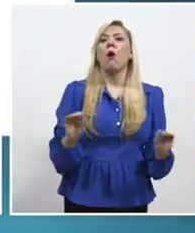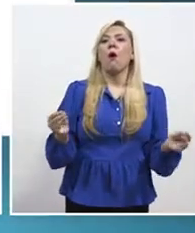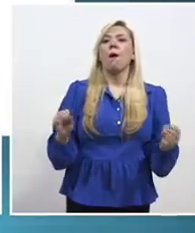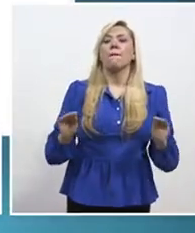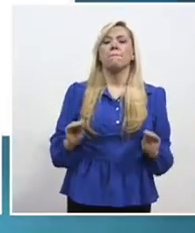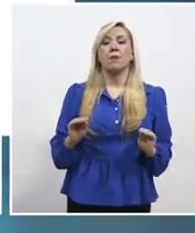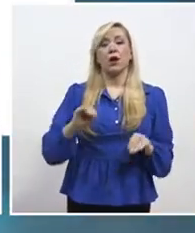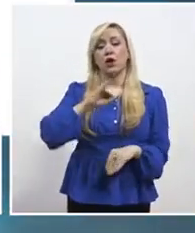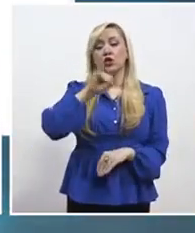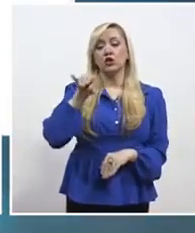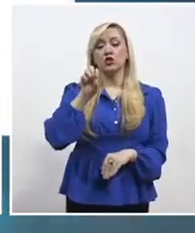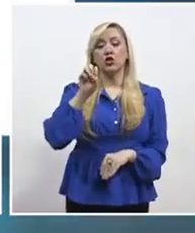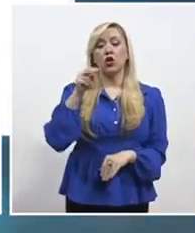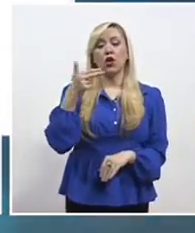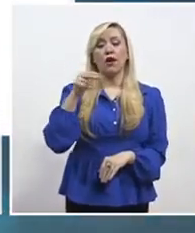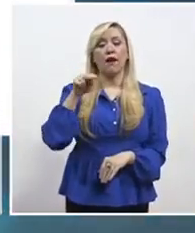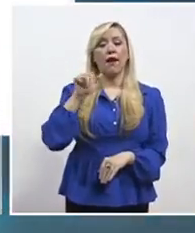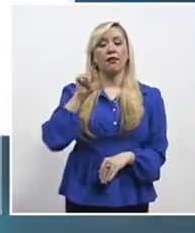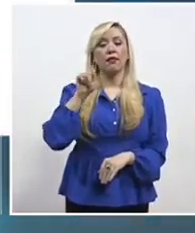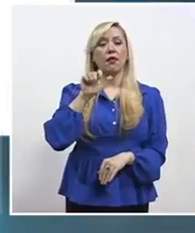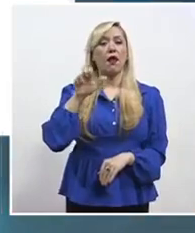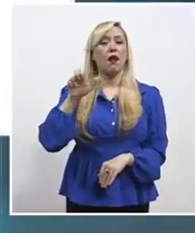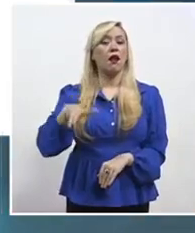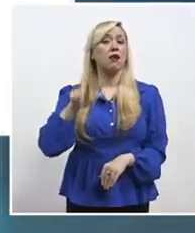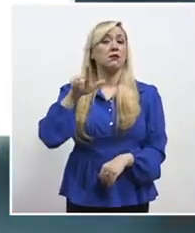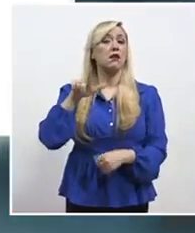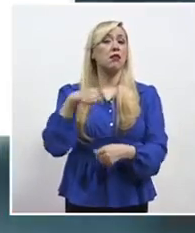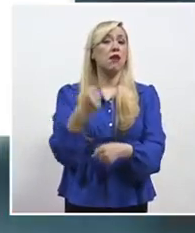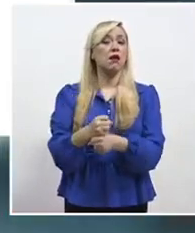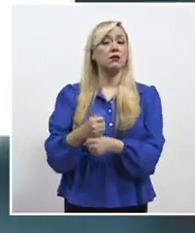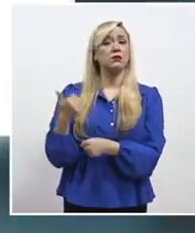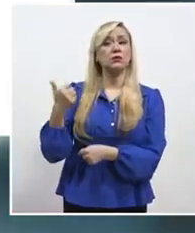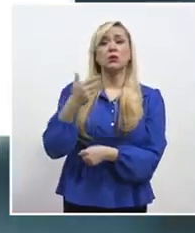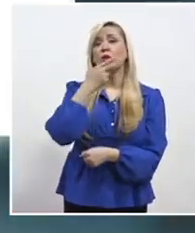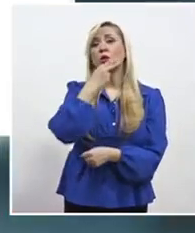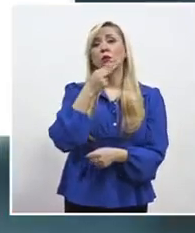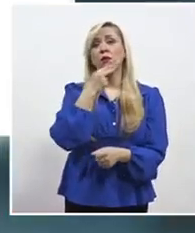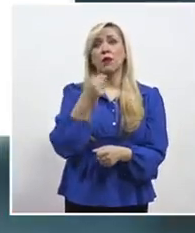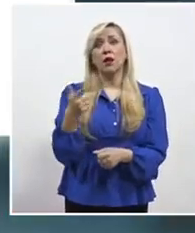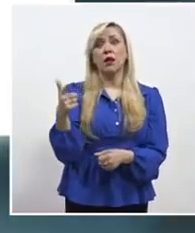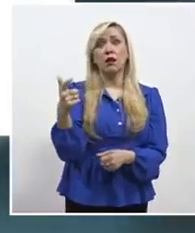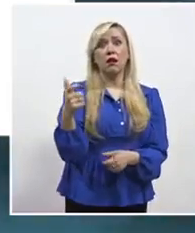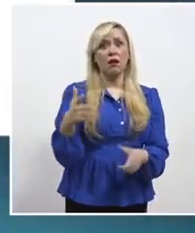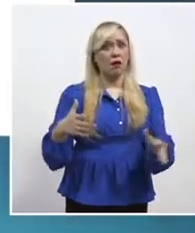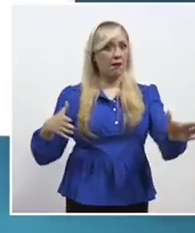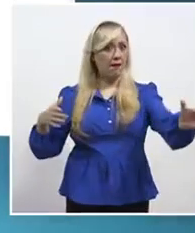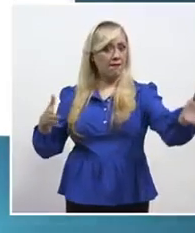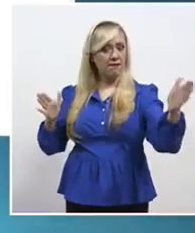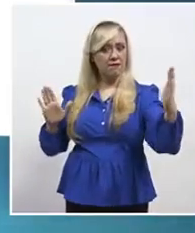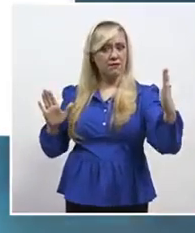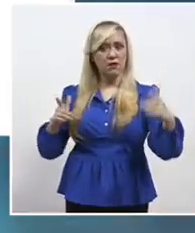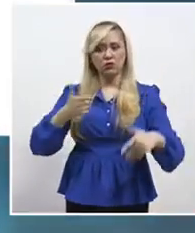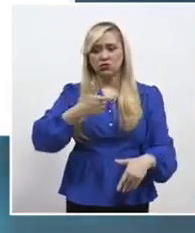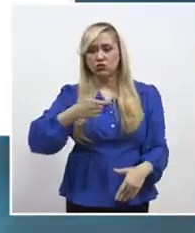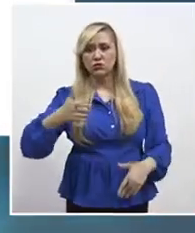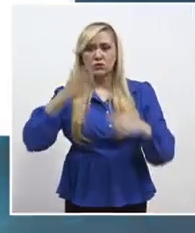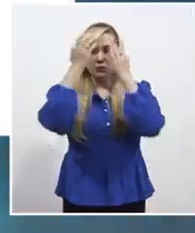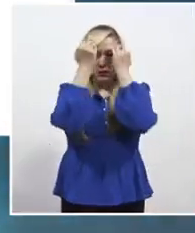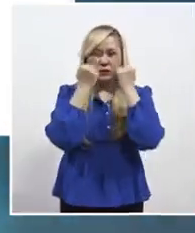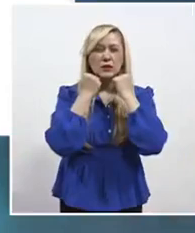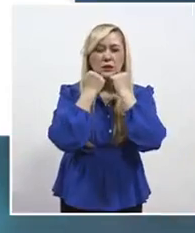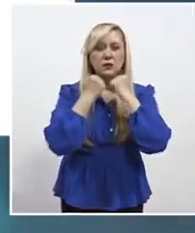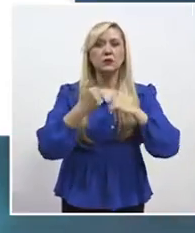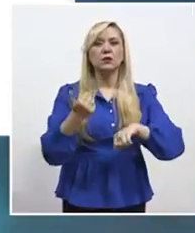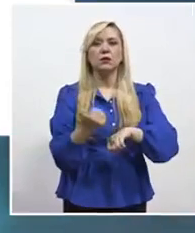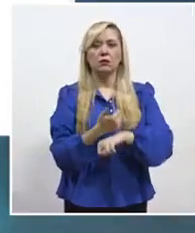Jonathan Mendoza Berrospe, de 17 años, fue sustraído por hombres con armas de fuego largas y cortas, pasamontañas, botas de